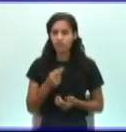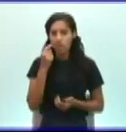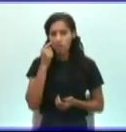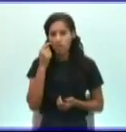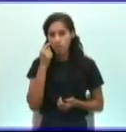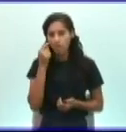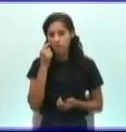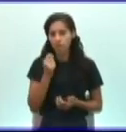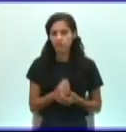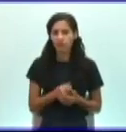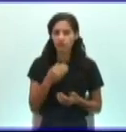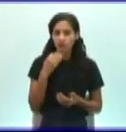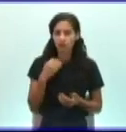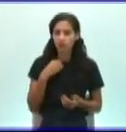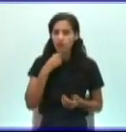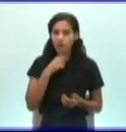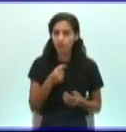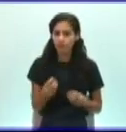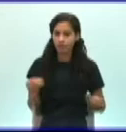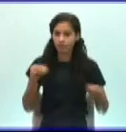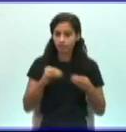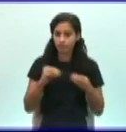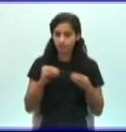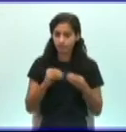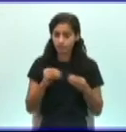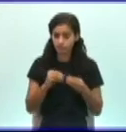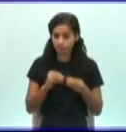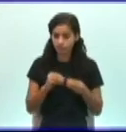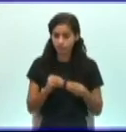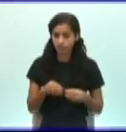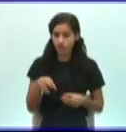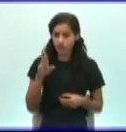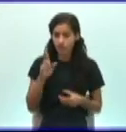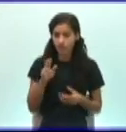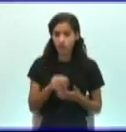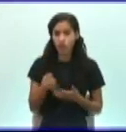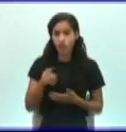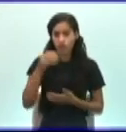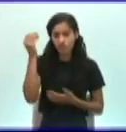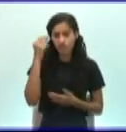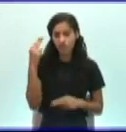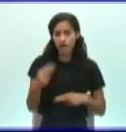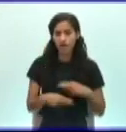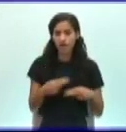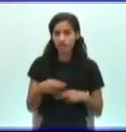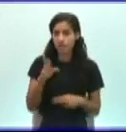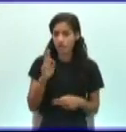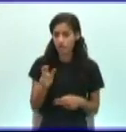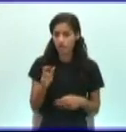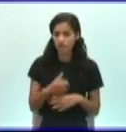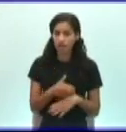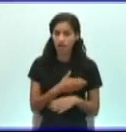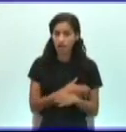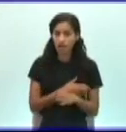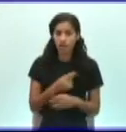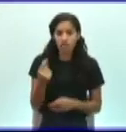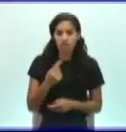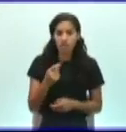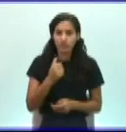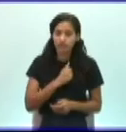Observen cómo enlazar esas dos letras. Ya ustedes saben trazar la letra R. Solo me